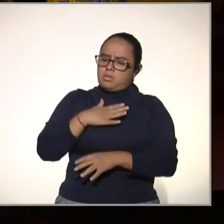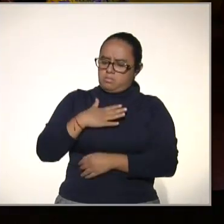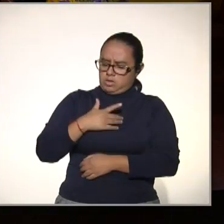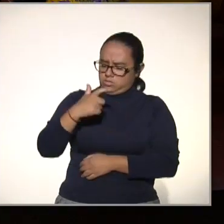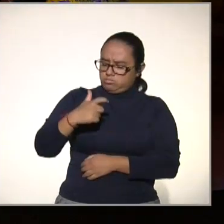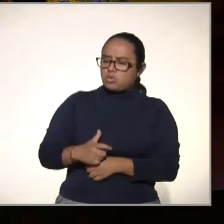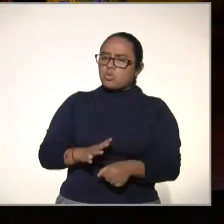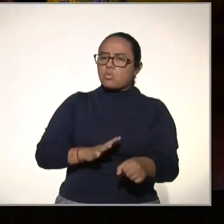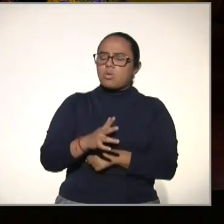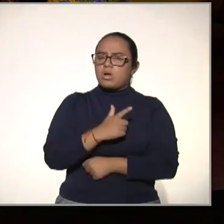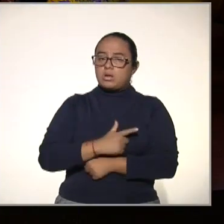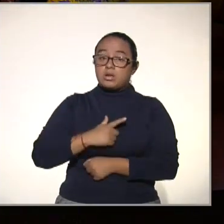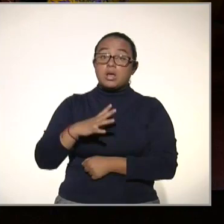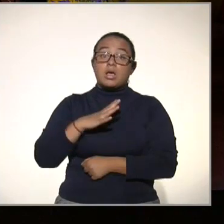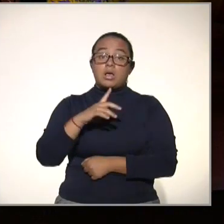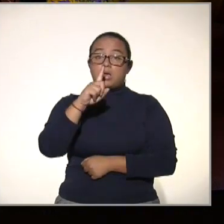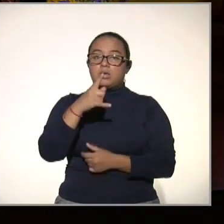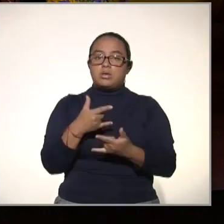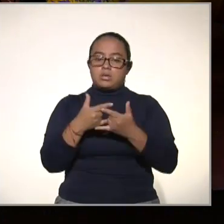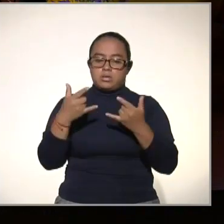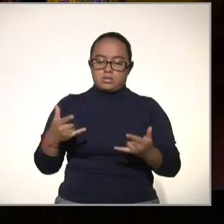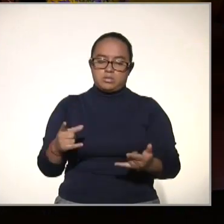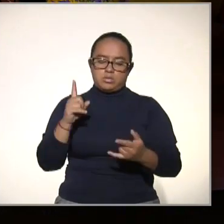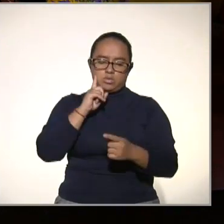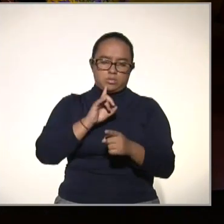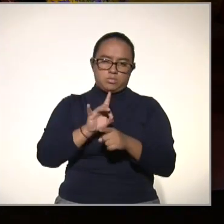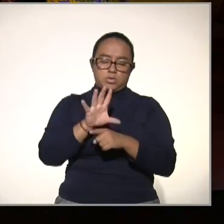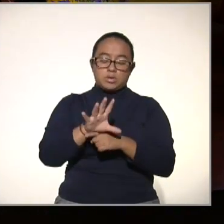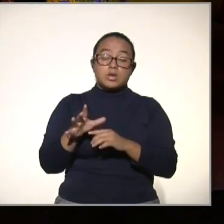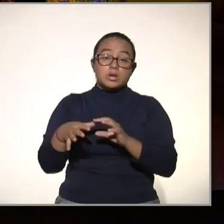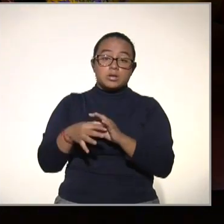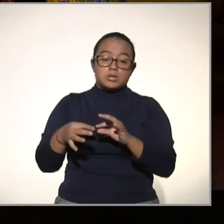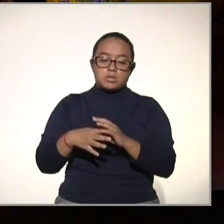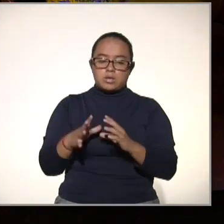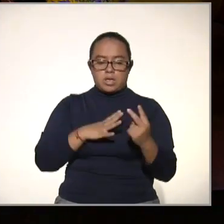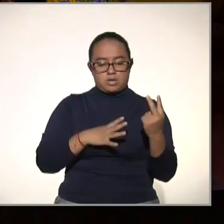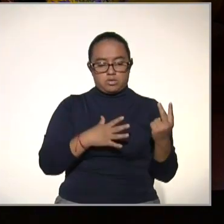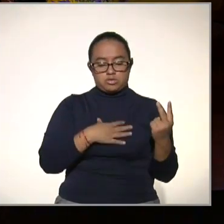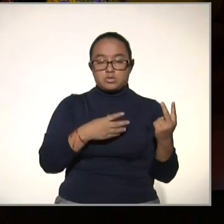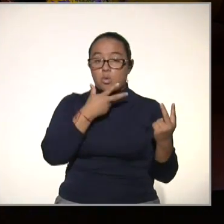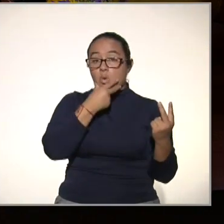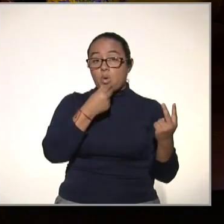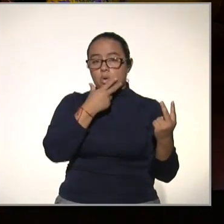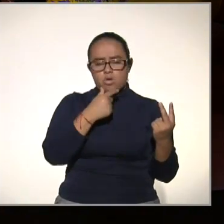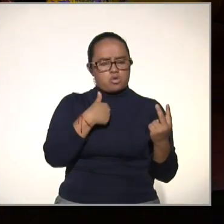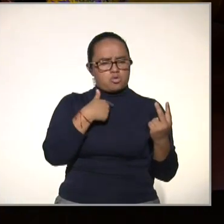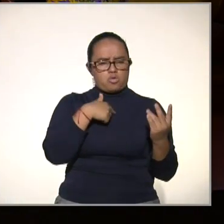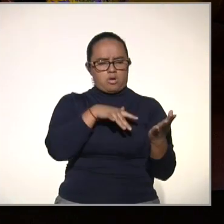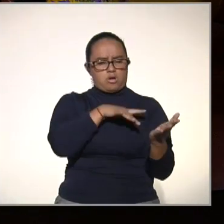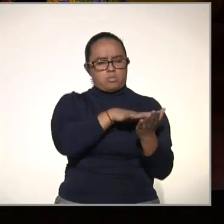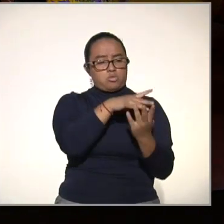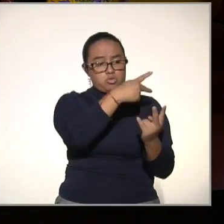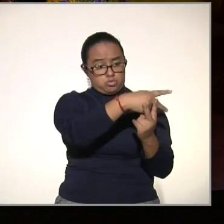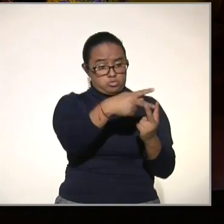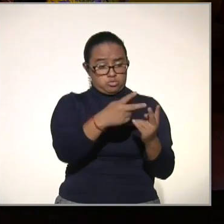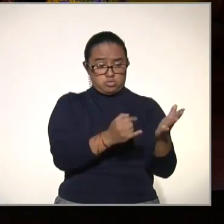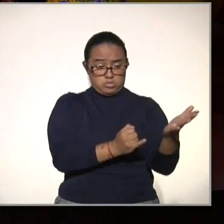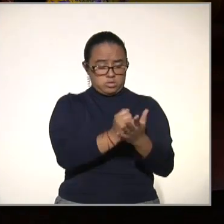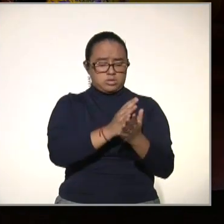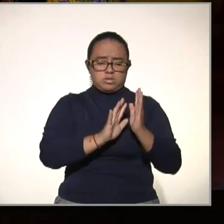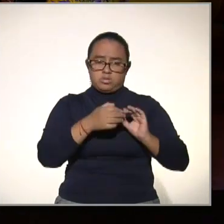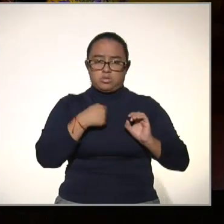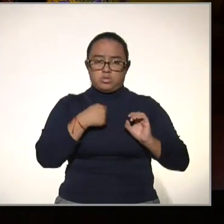identificarse, y nos llegó el testimonio de Gatín Minas. Ella nos dice: tengo 2 hijos varones, apoyo totalmente sus decisiones